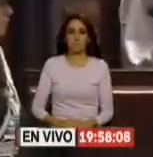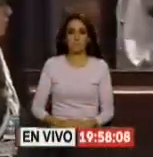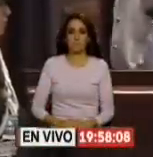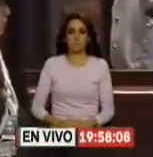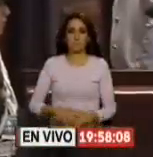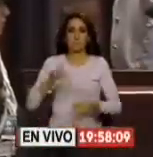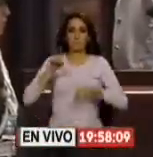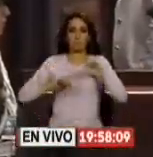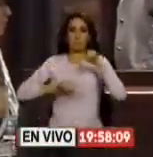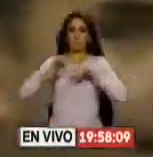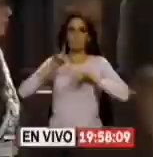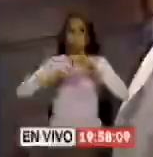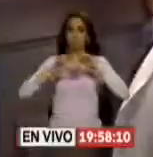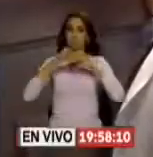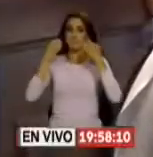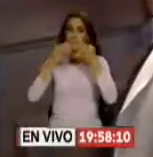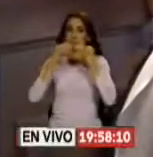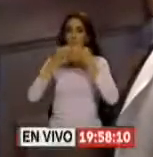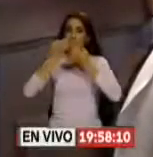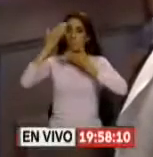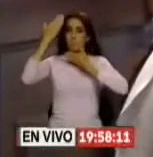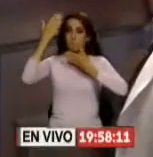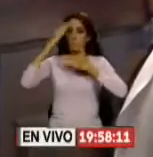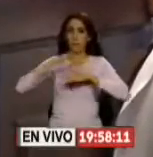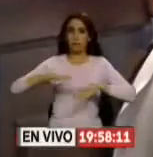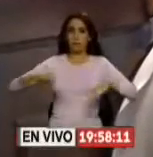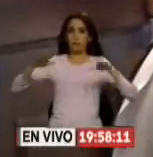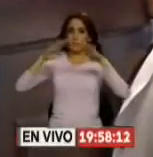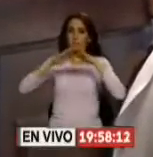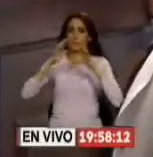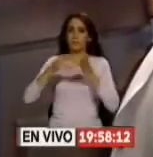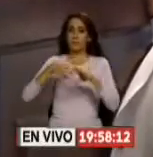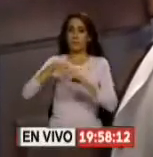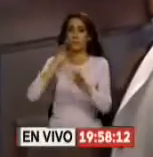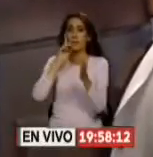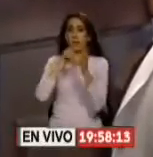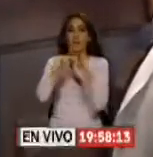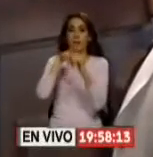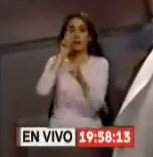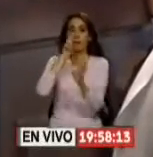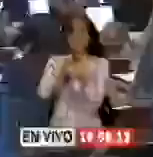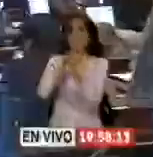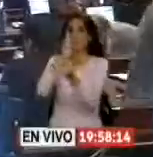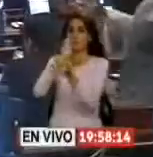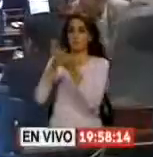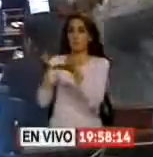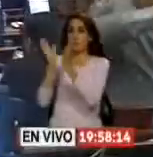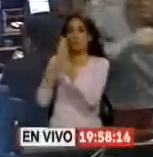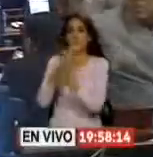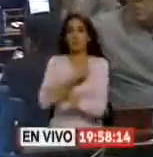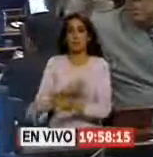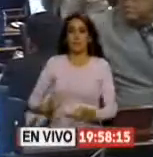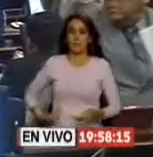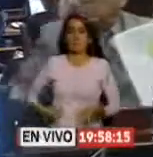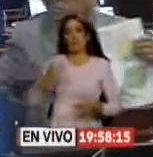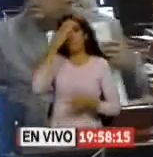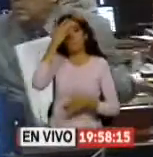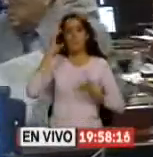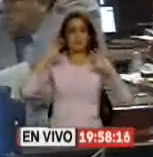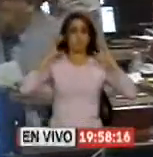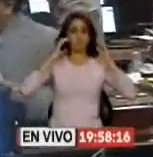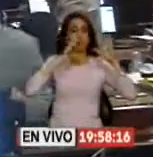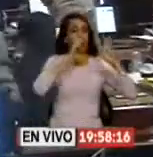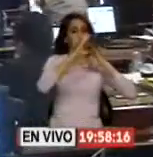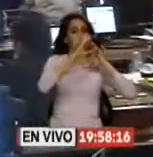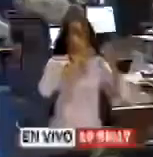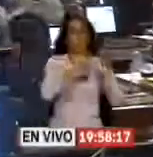Varios sectores políticos piden la renuncia de la titular de la Asamblea, Elizabeth Cabezas, tras la filtración de un audio de una conversación que mantuvo con la